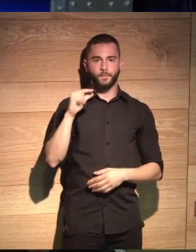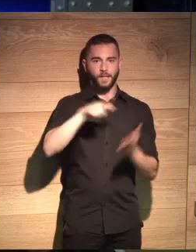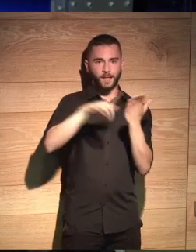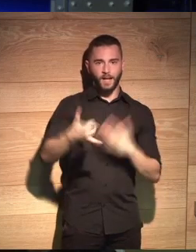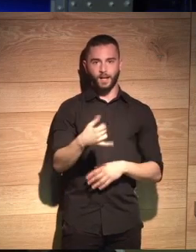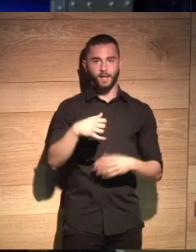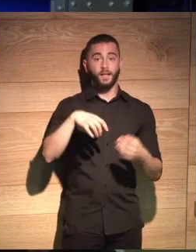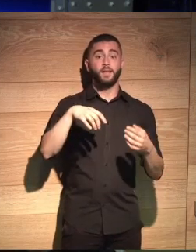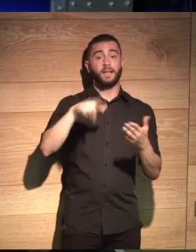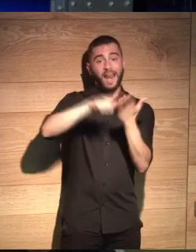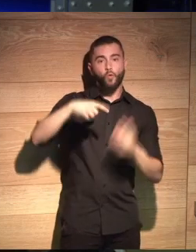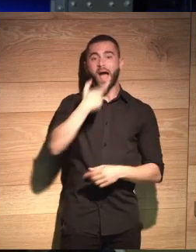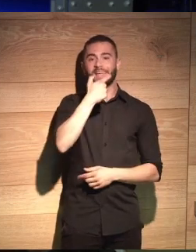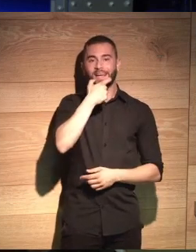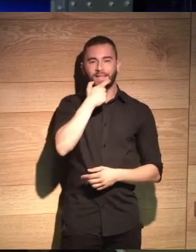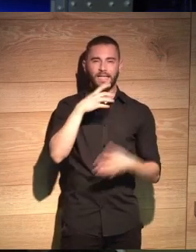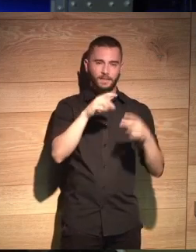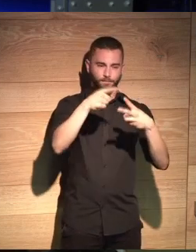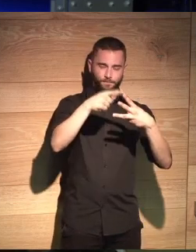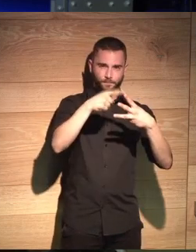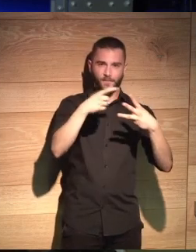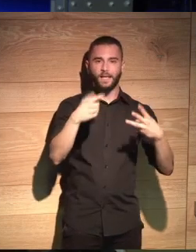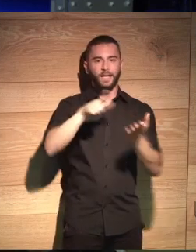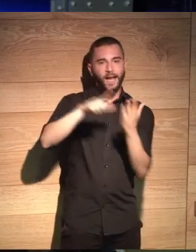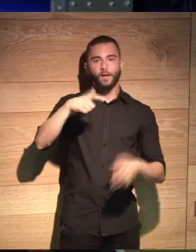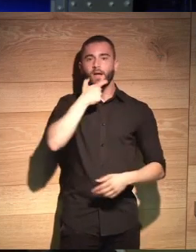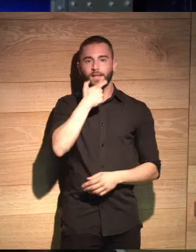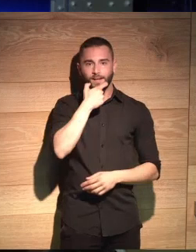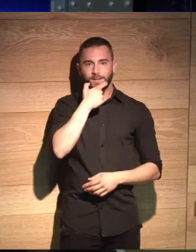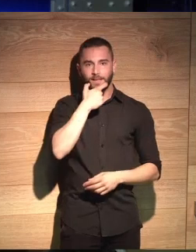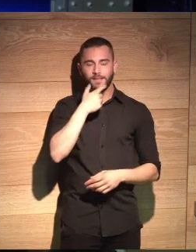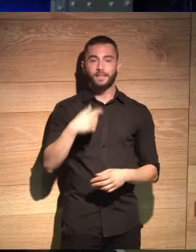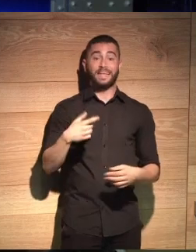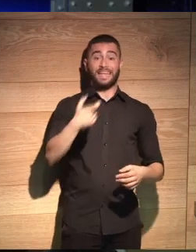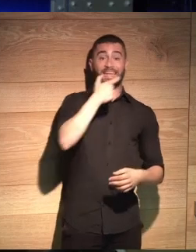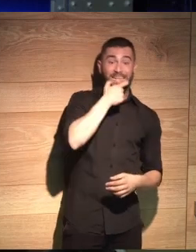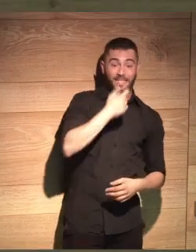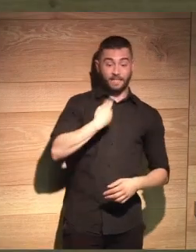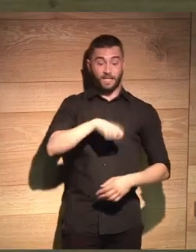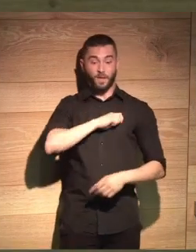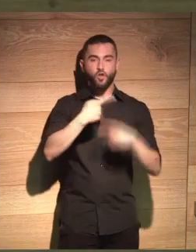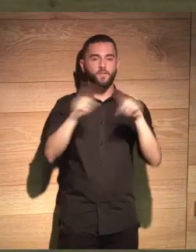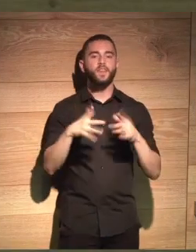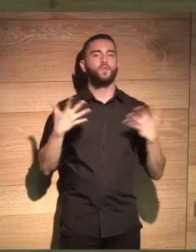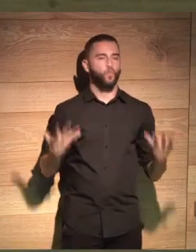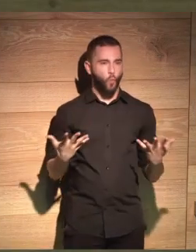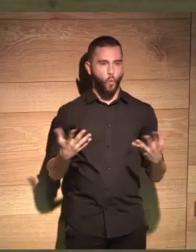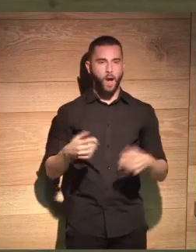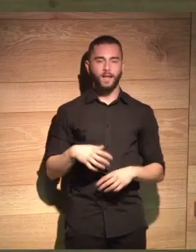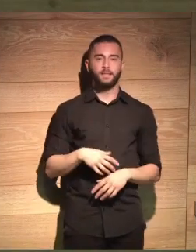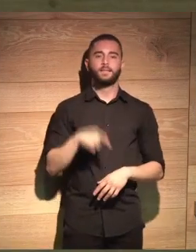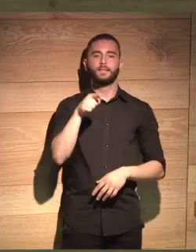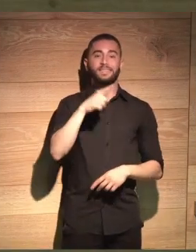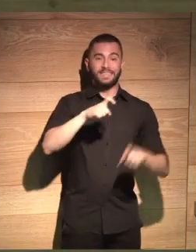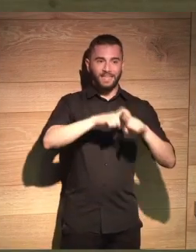lengua inglesa y es ¿qué diferencias encuentras en escribir en español y en inglés? ¿Qué tipo de